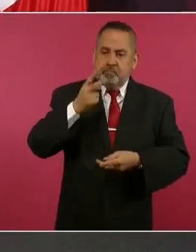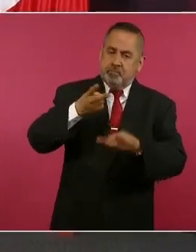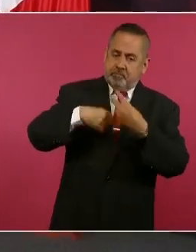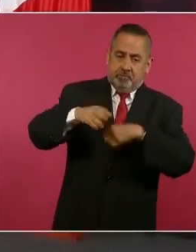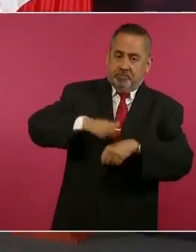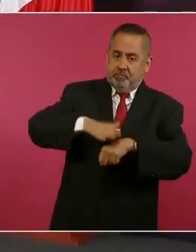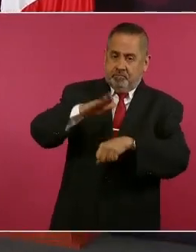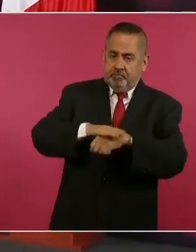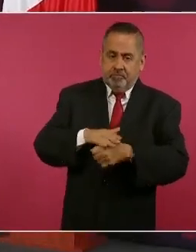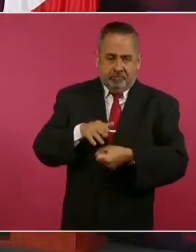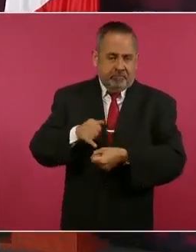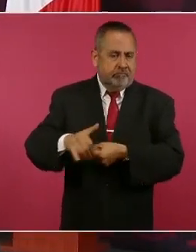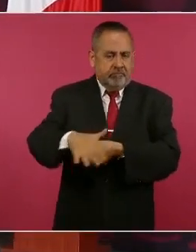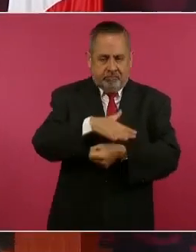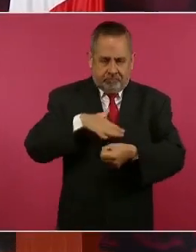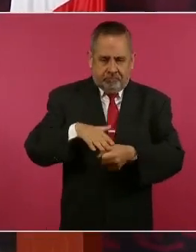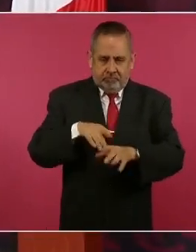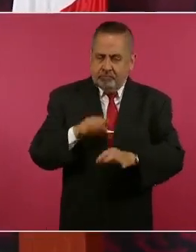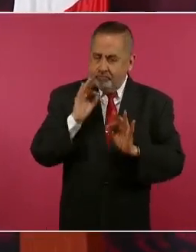istmo.